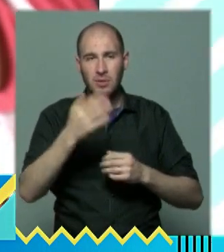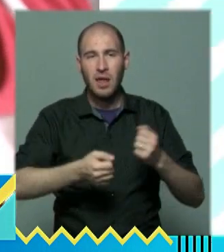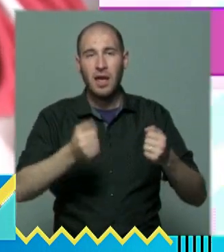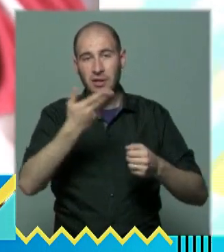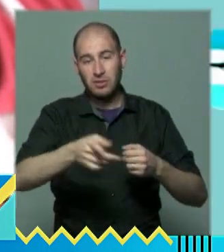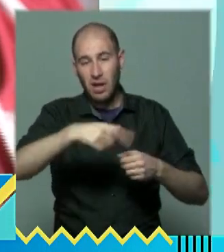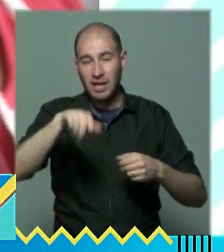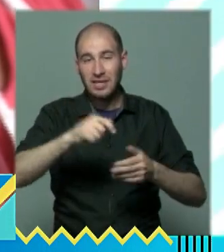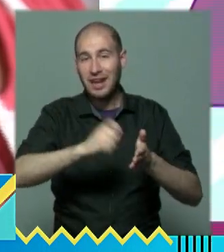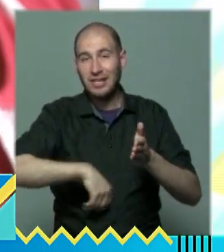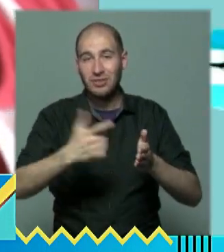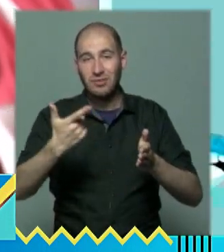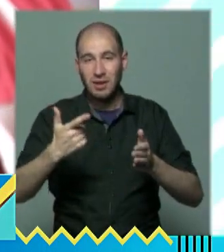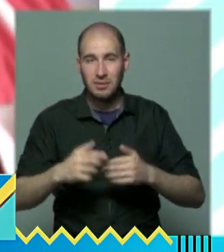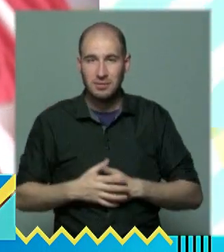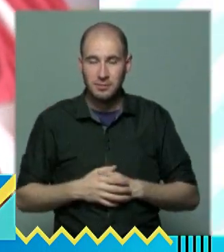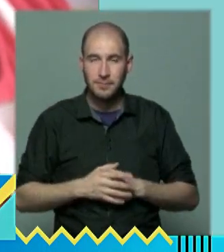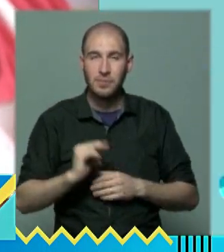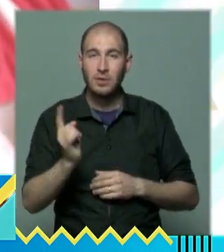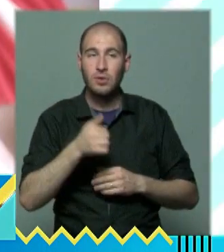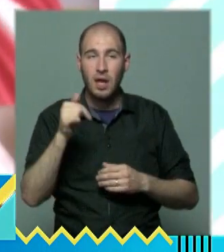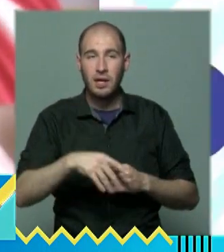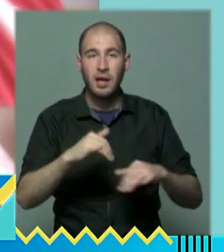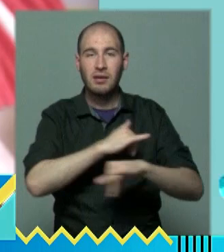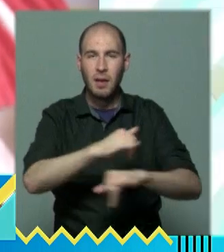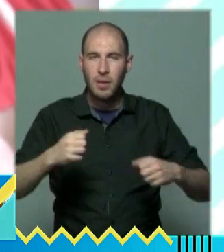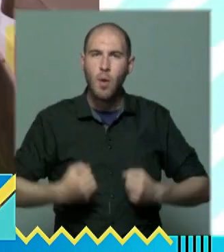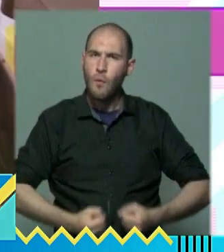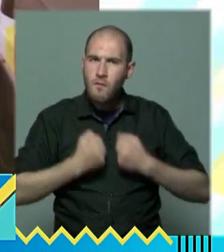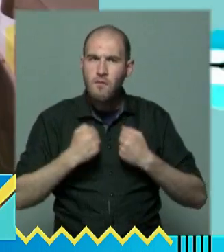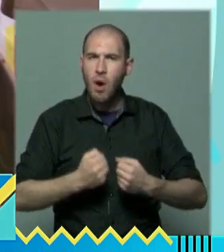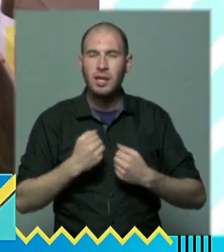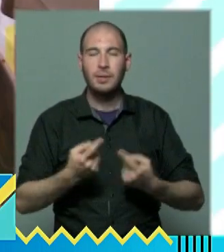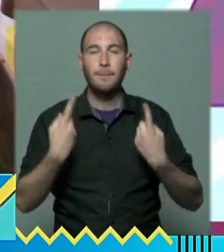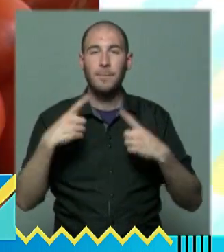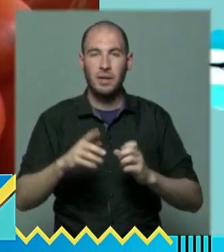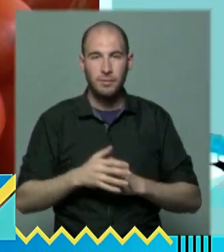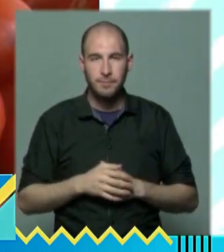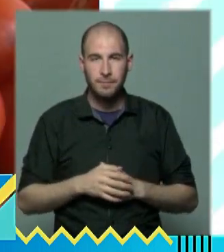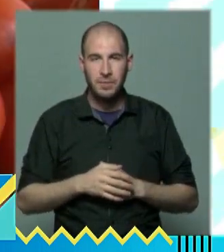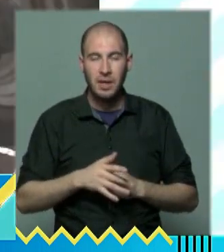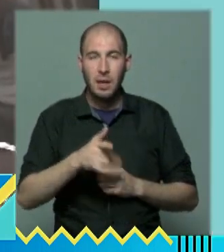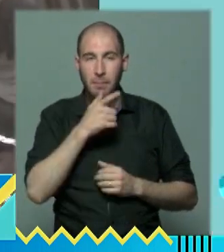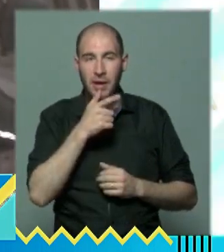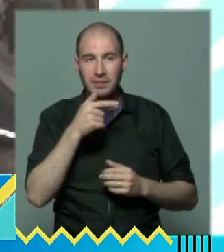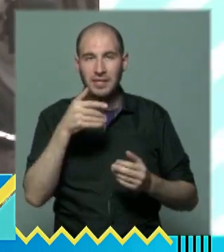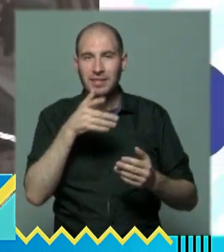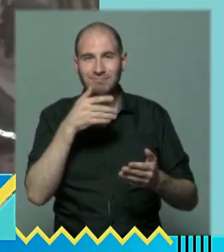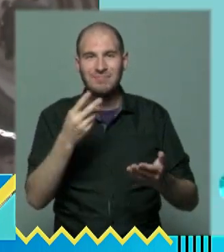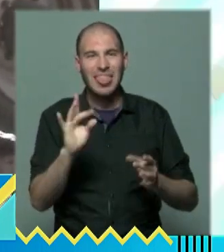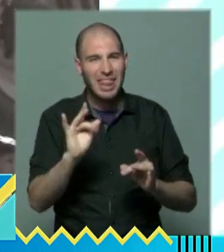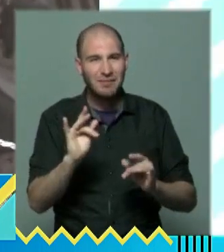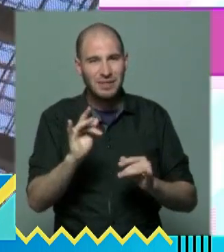gente generalmente no está registrada. Nosotros hemos hecho una campaña muy fuerte en ese sentido, pero es como un colador, es muy